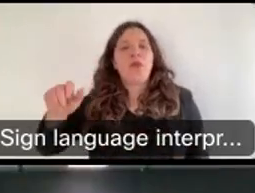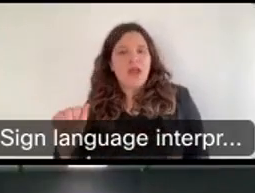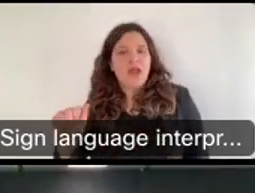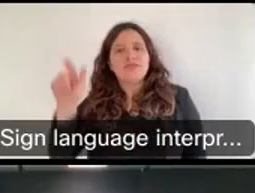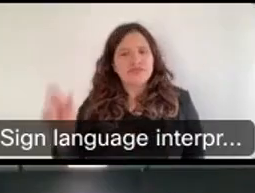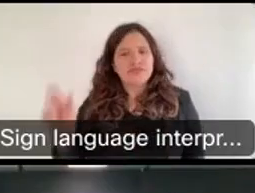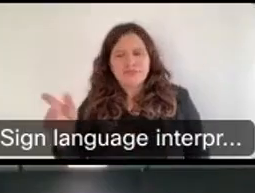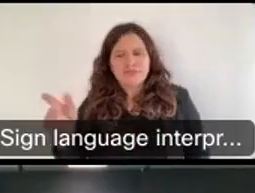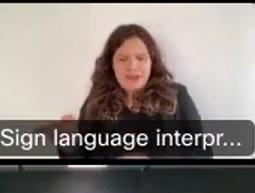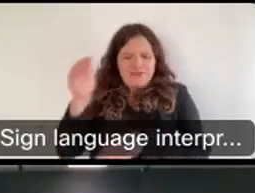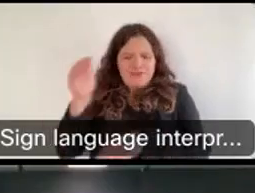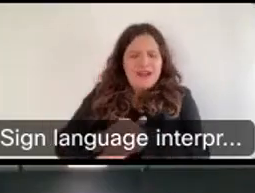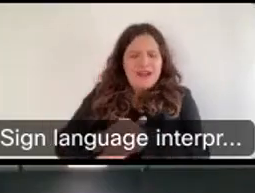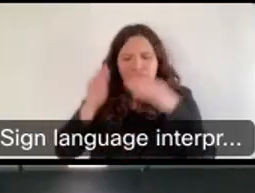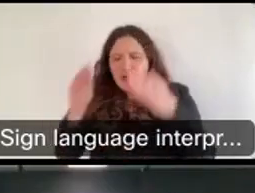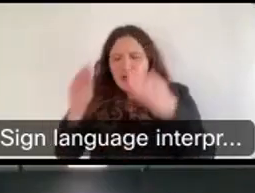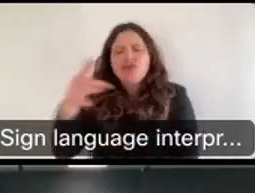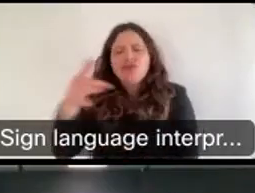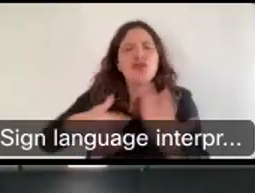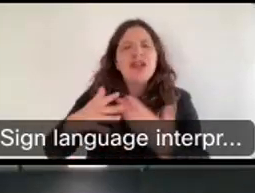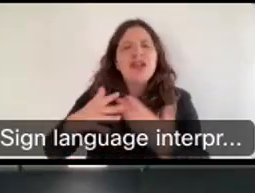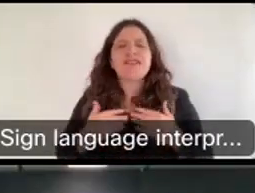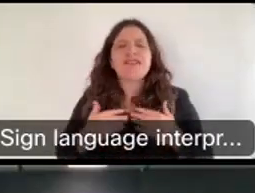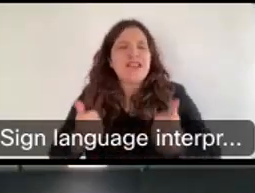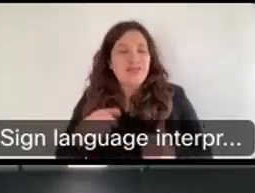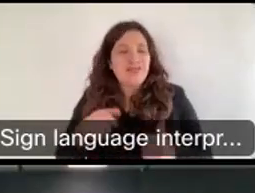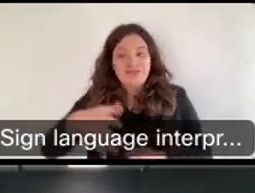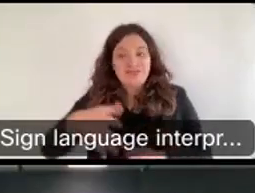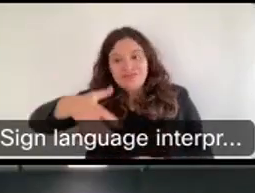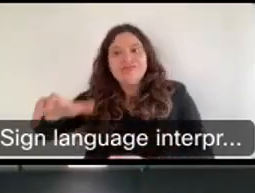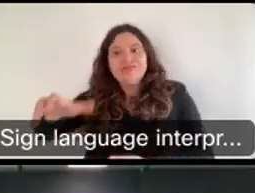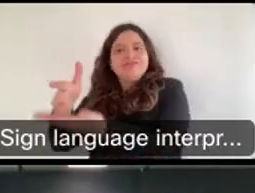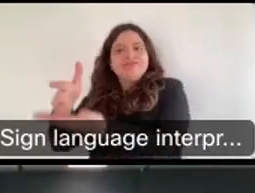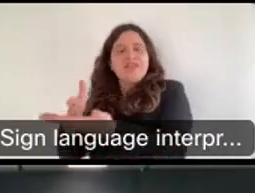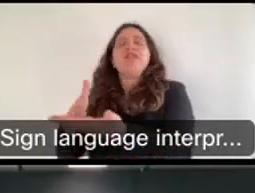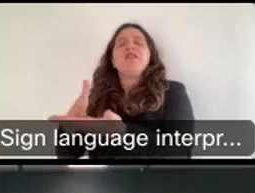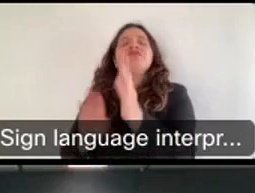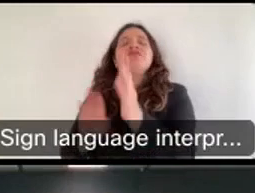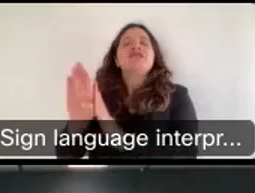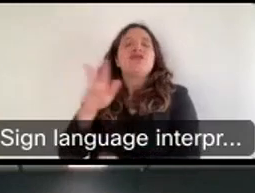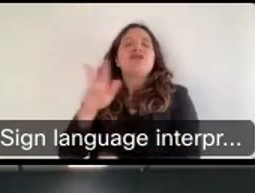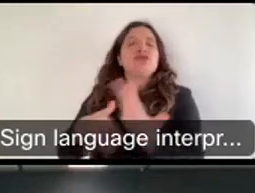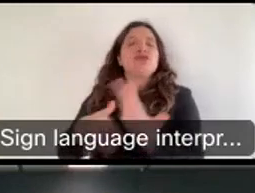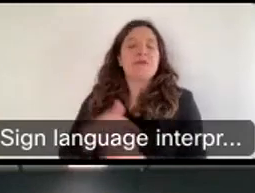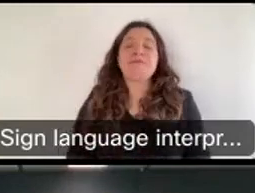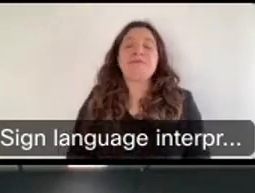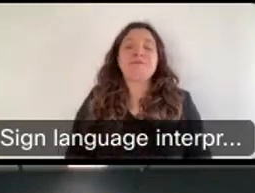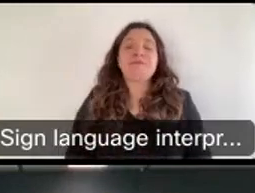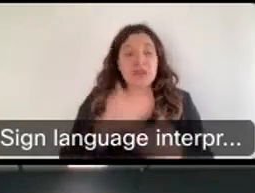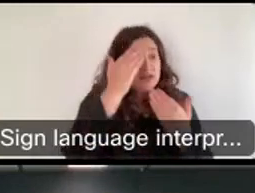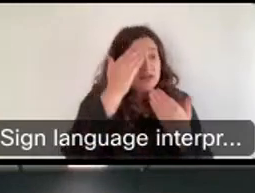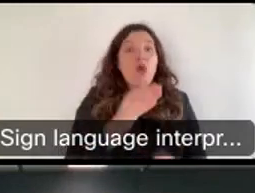salud y consultor en el área de la salud de la División de Desarrollo Social. Y a Oriele